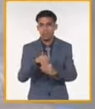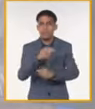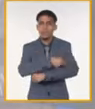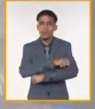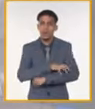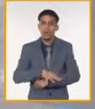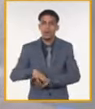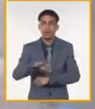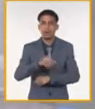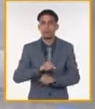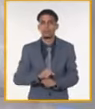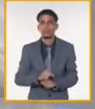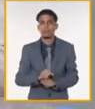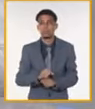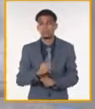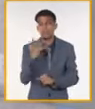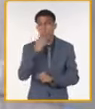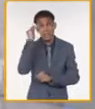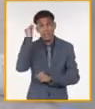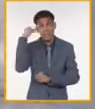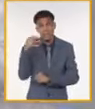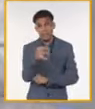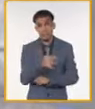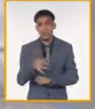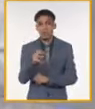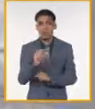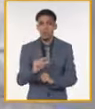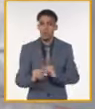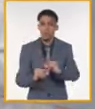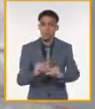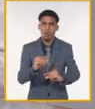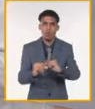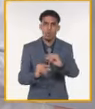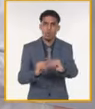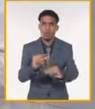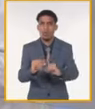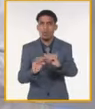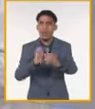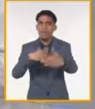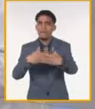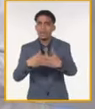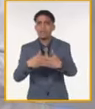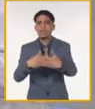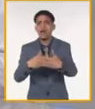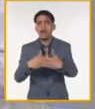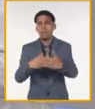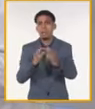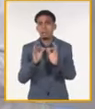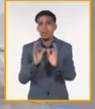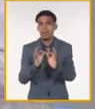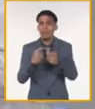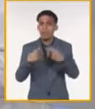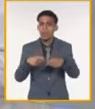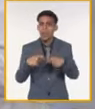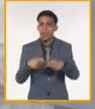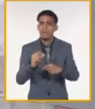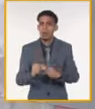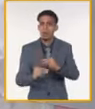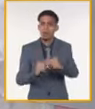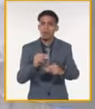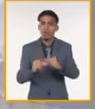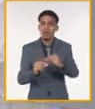población y lo tiene que ir alineando todo el desarrollo de sus fuerzas productivas y de servicio a los estrategias